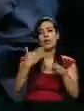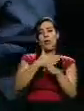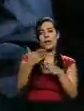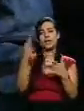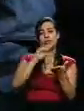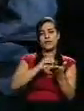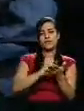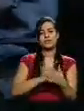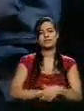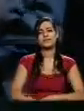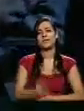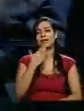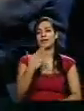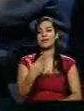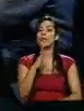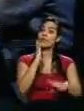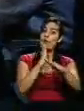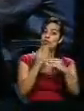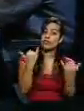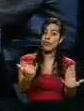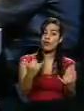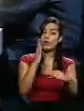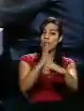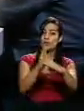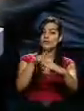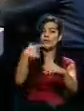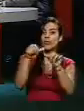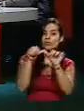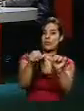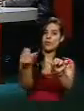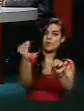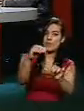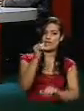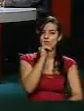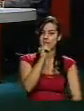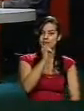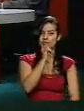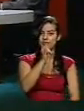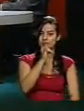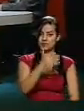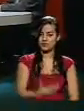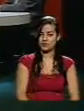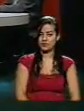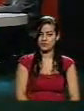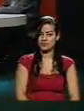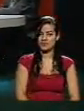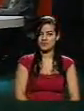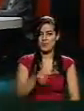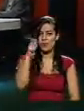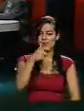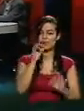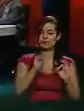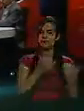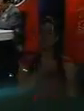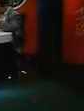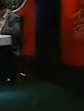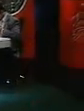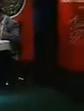Legislador. Bueno, pues. Gracias. Bueno, vamos a hacer un brevísimo corte y volvemos después de este corte con el Pueblo Legislador.